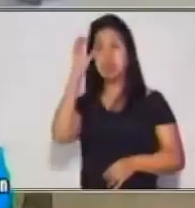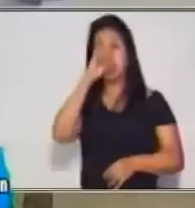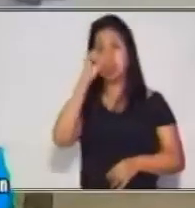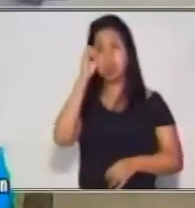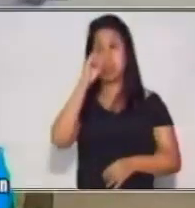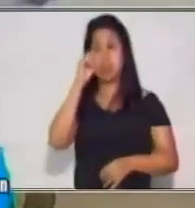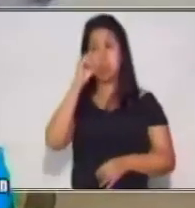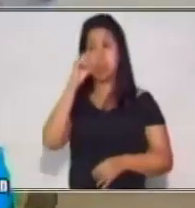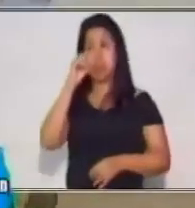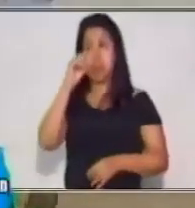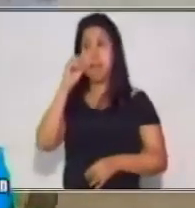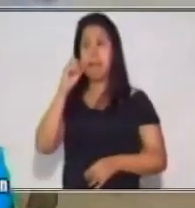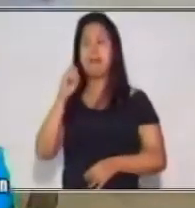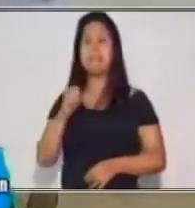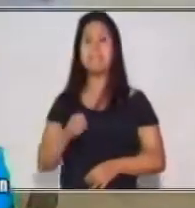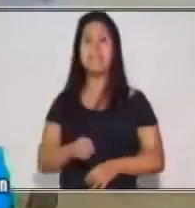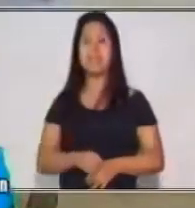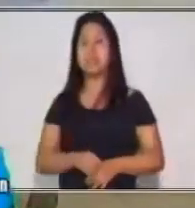6.